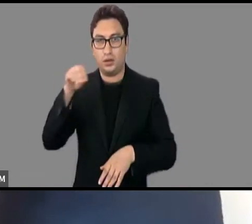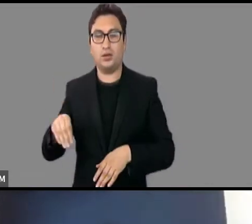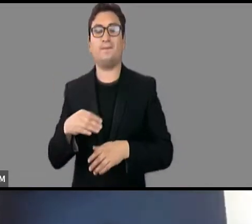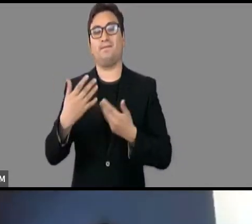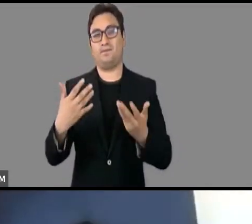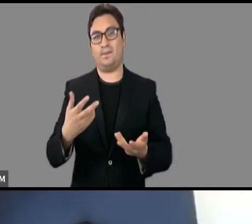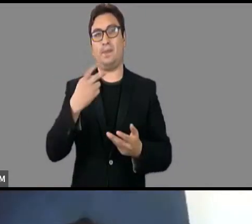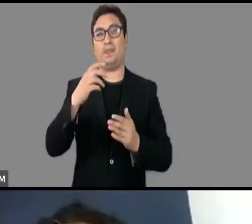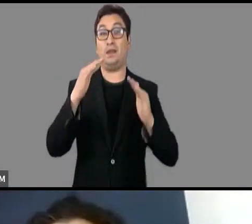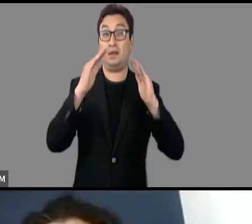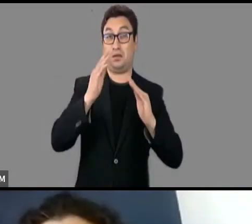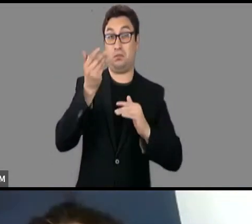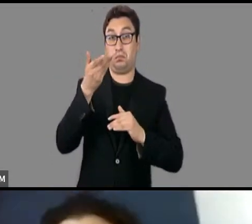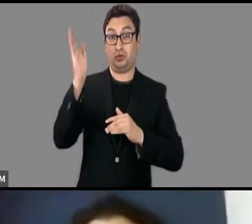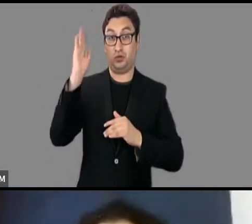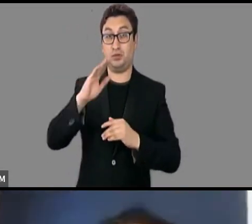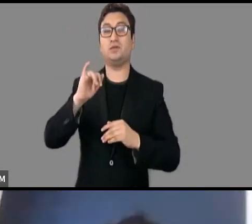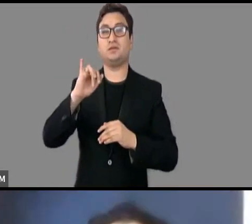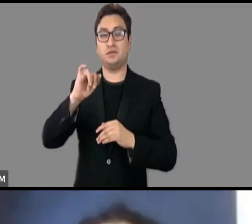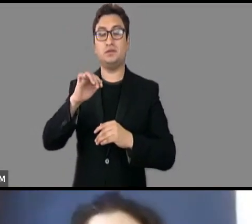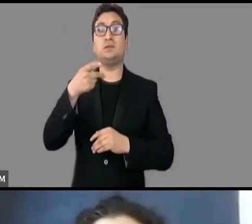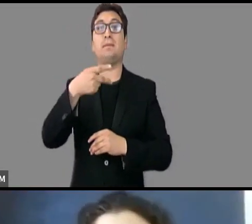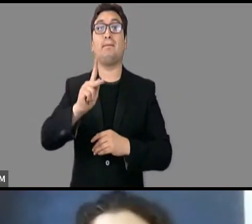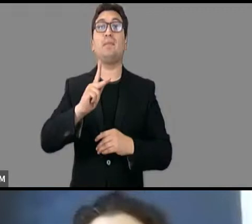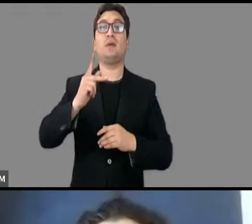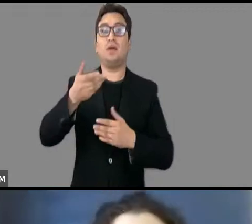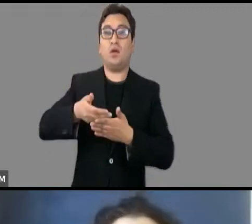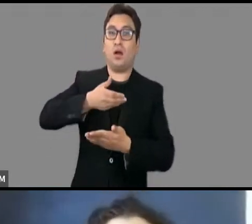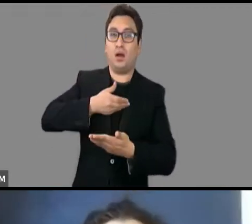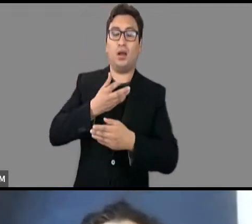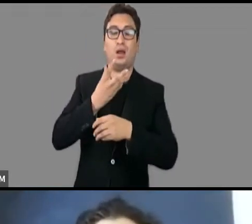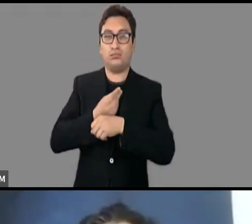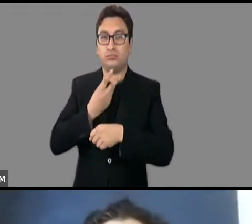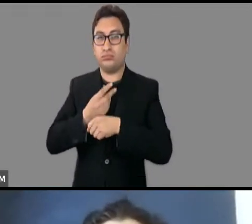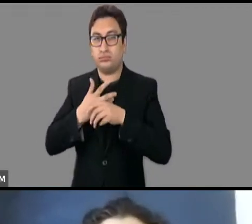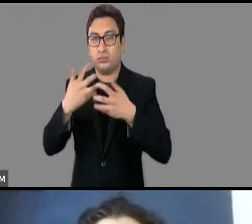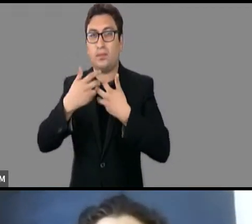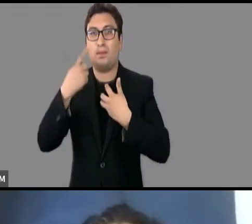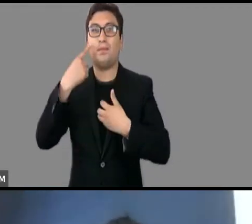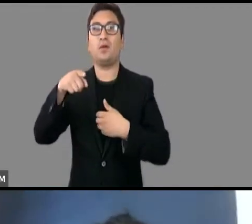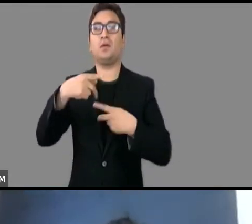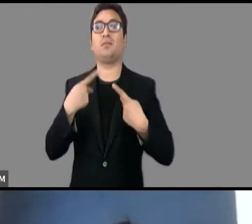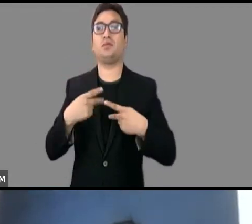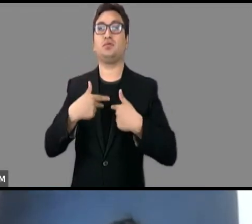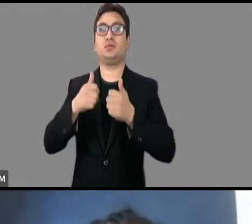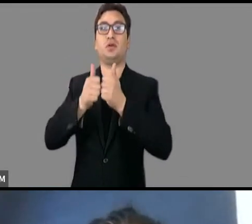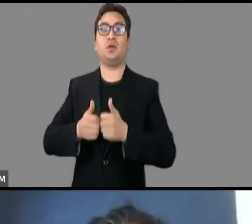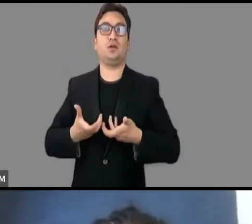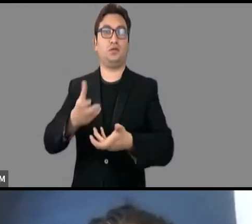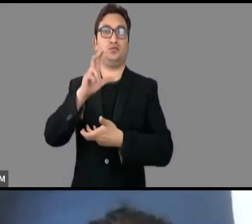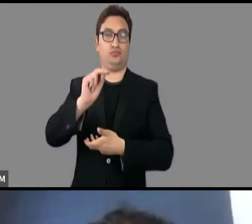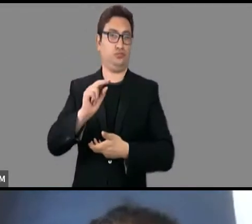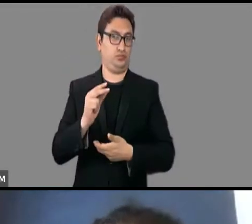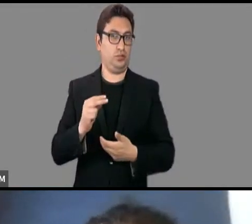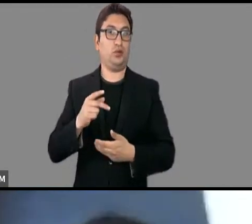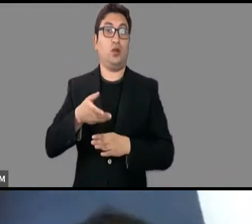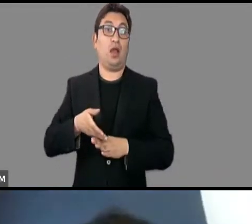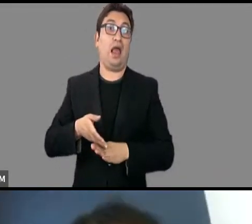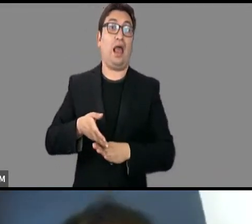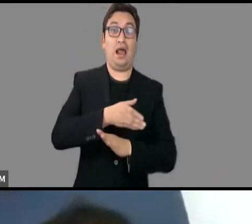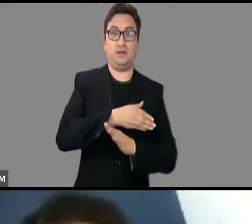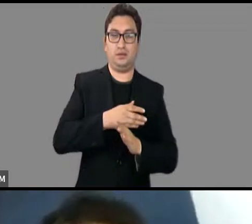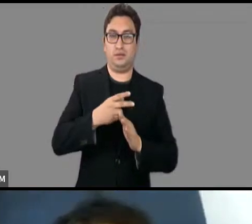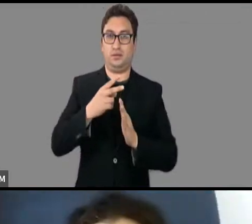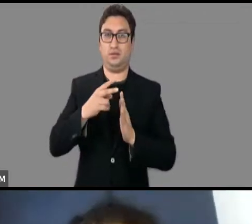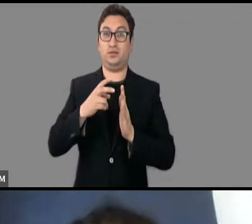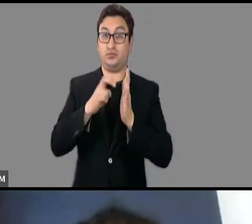lleva a cabo, pero se realizan ajustes necesarios para el efecto de que la persona no quede en situación de calle. Y esto lo hacíamos antes de la reforma constitucional